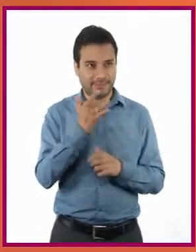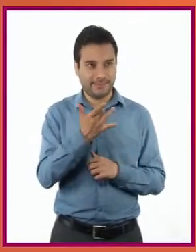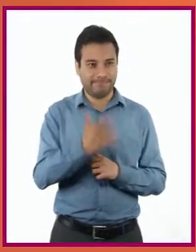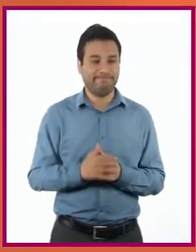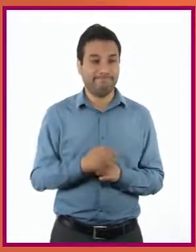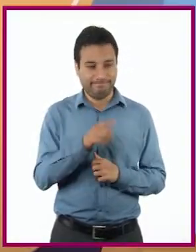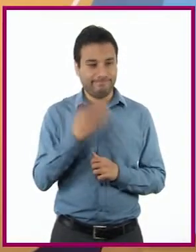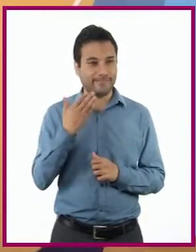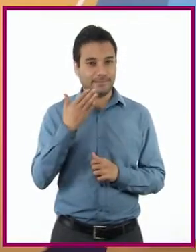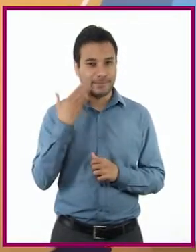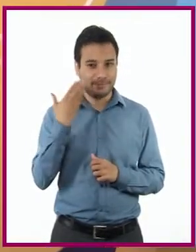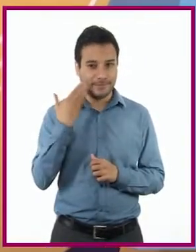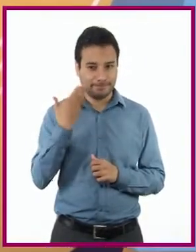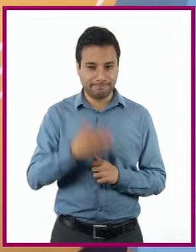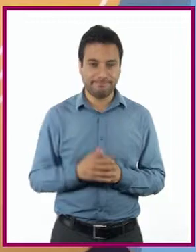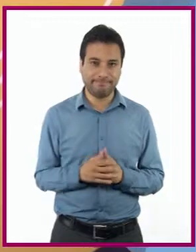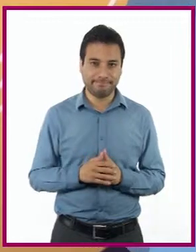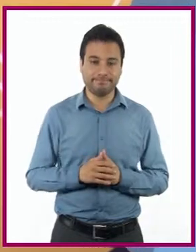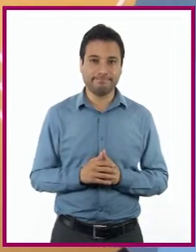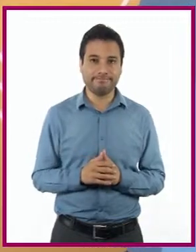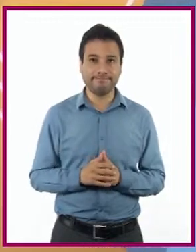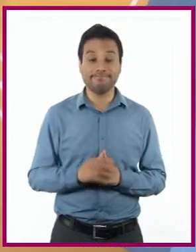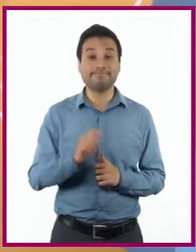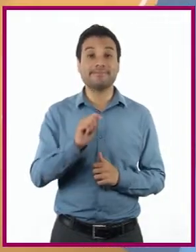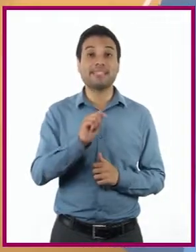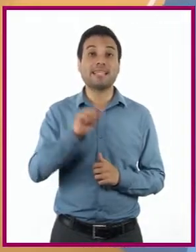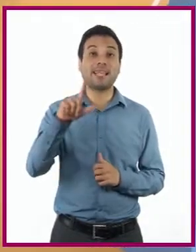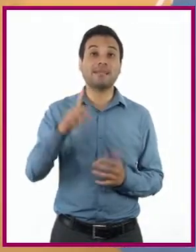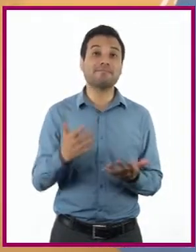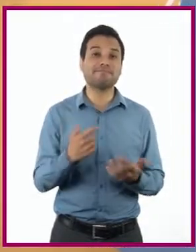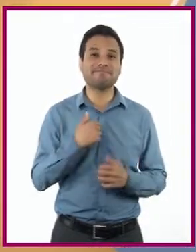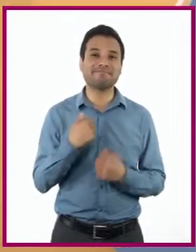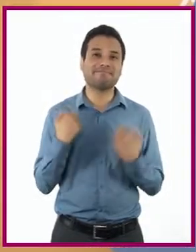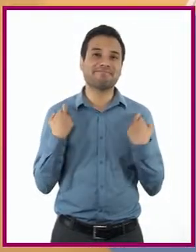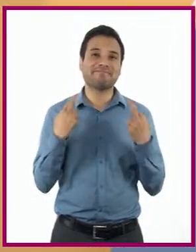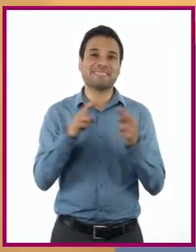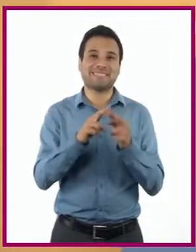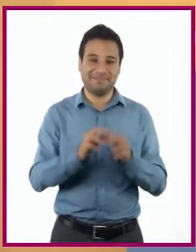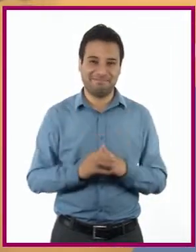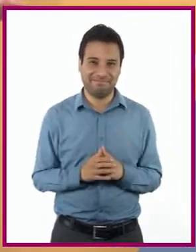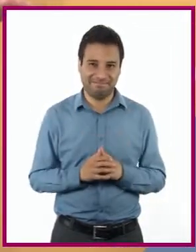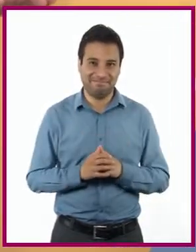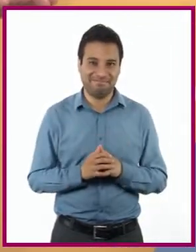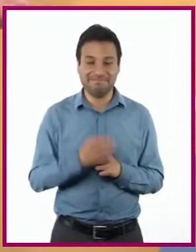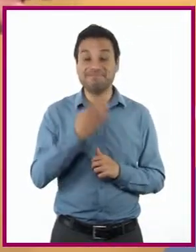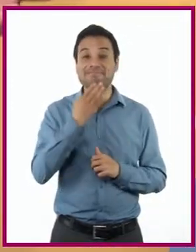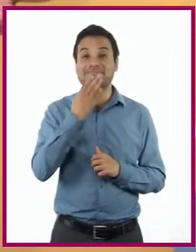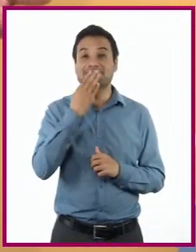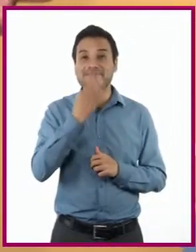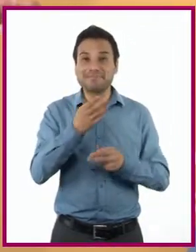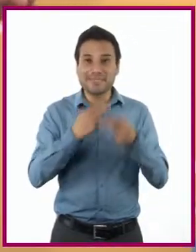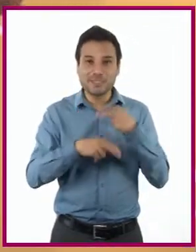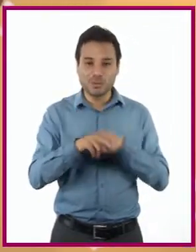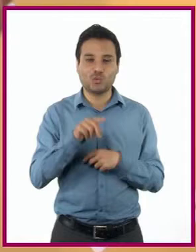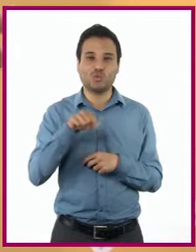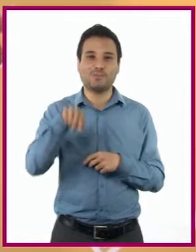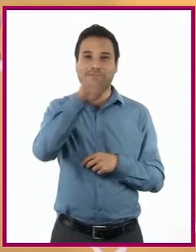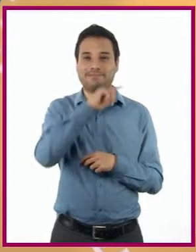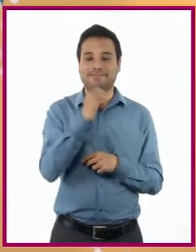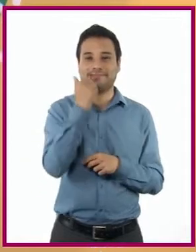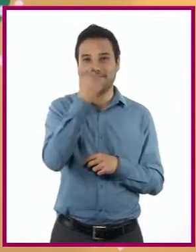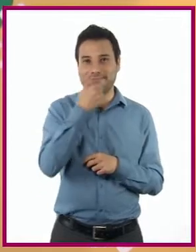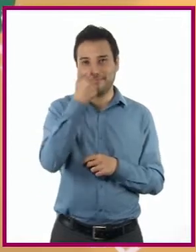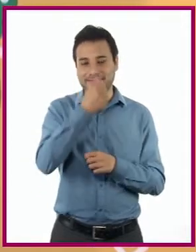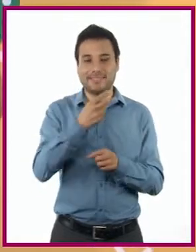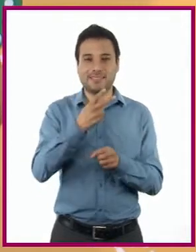muy amable. ¿Qué tal? Soy la profesora Janet. Sean bienvenidas y bienvenidos estudiantes de segundo grado de